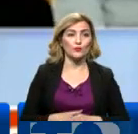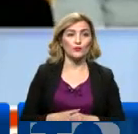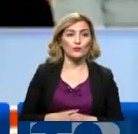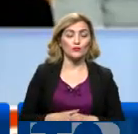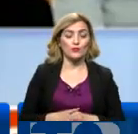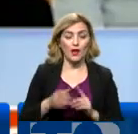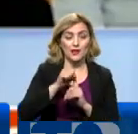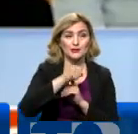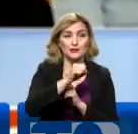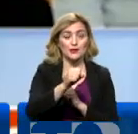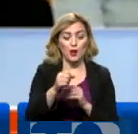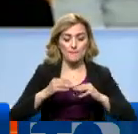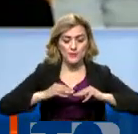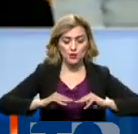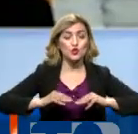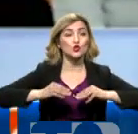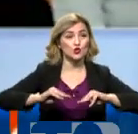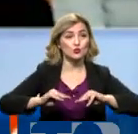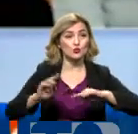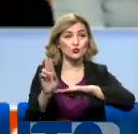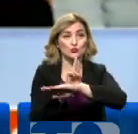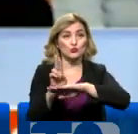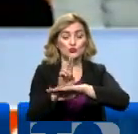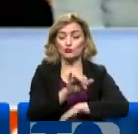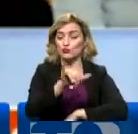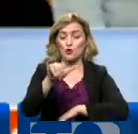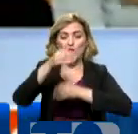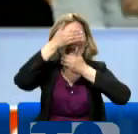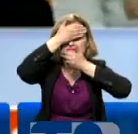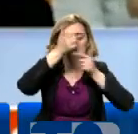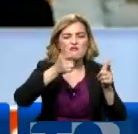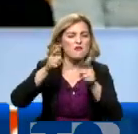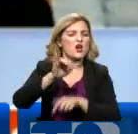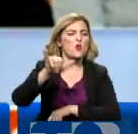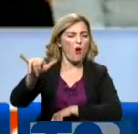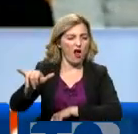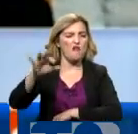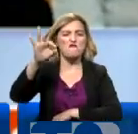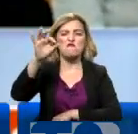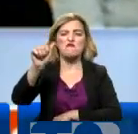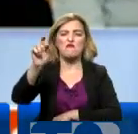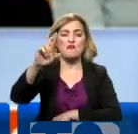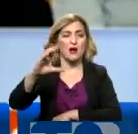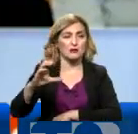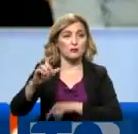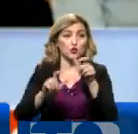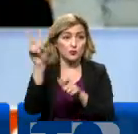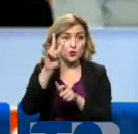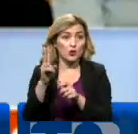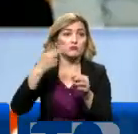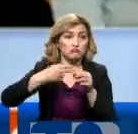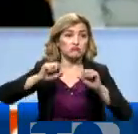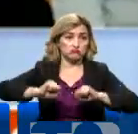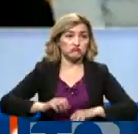el sistema, el método, la metodología que utilizan es casi exactamente igual. Ninguna duda de que existen